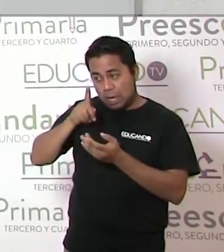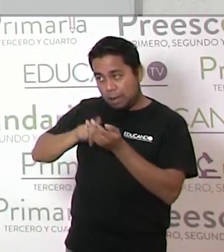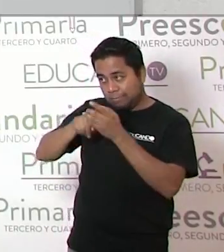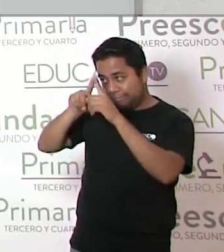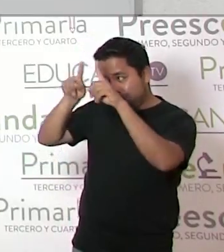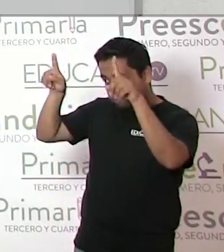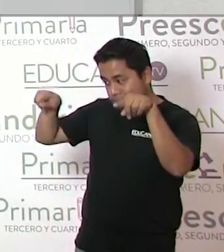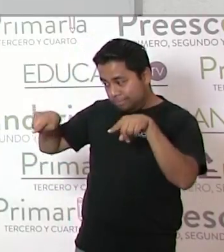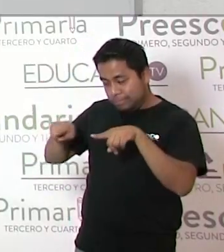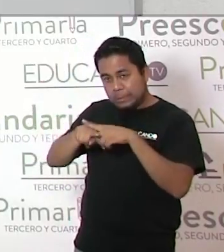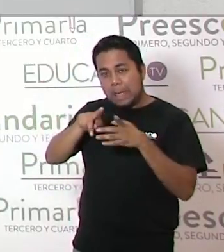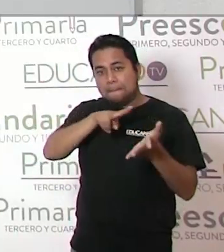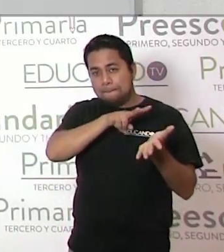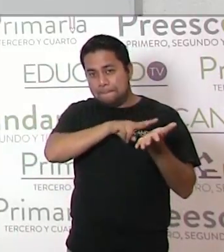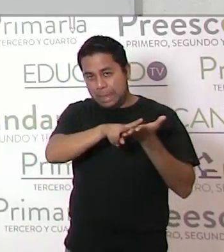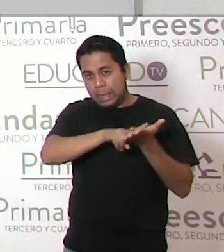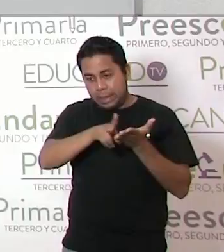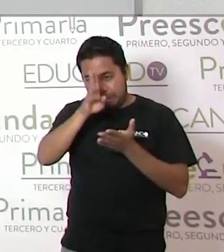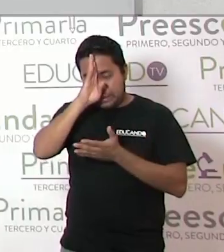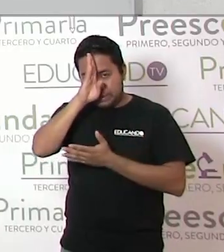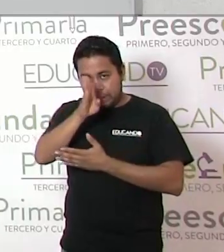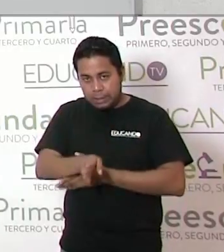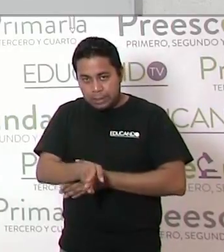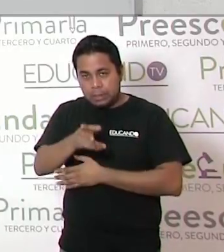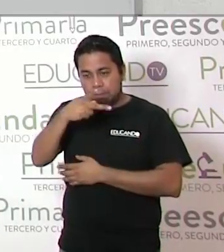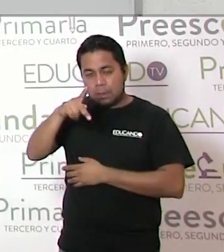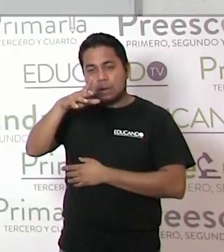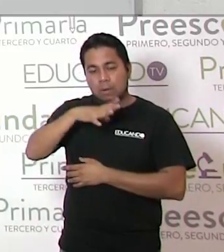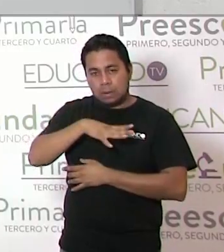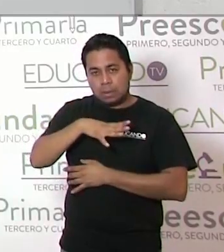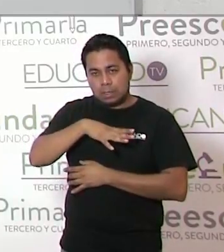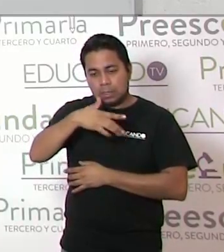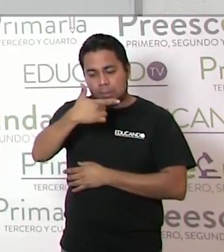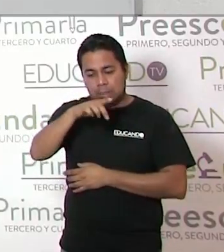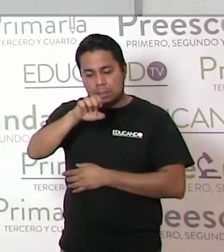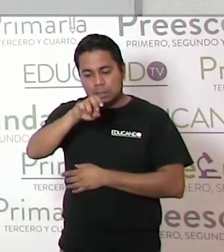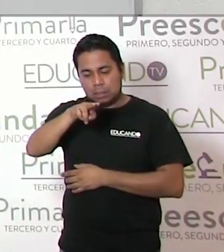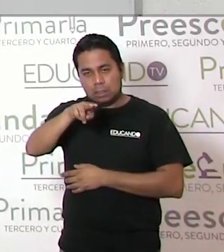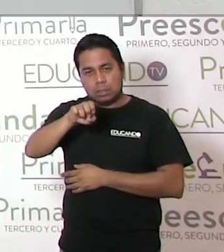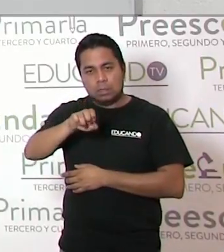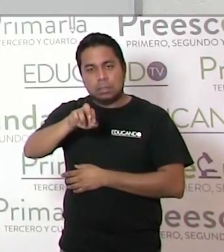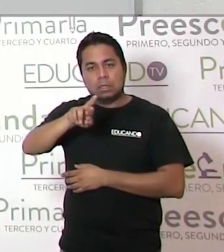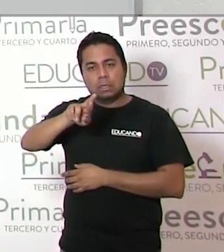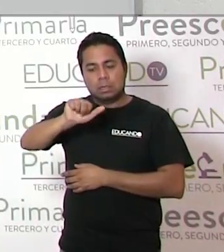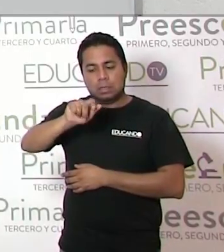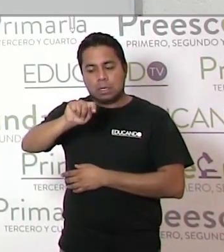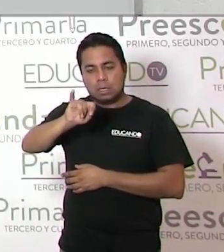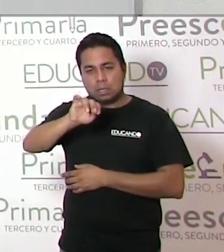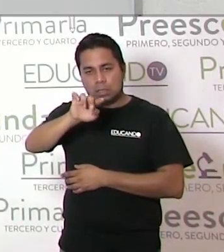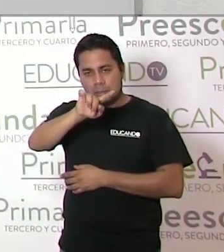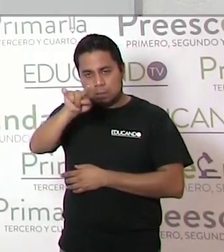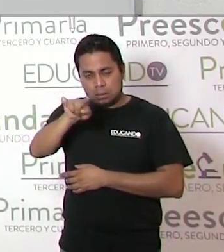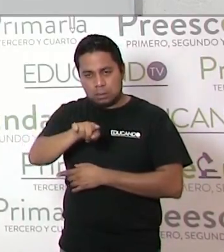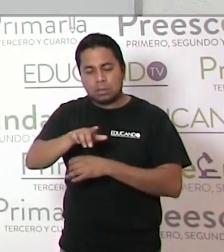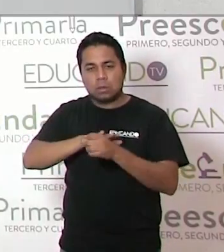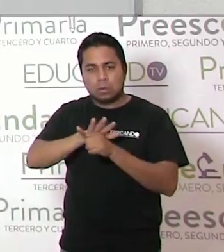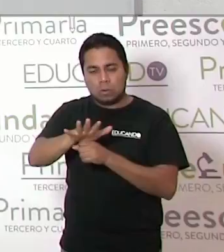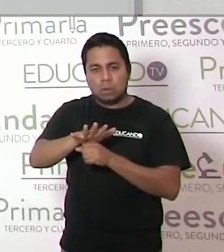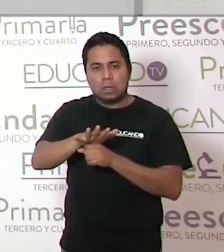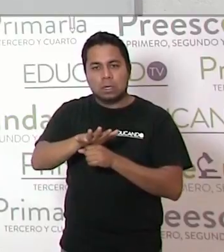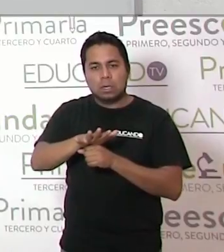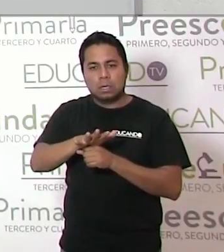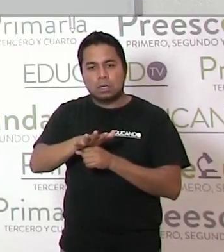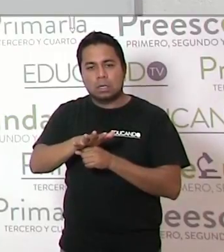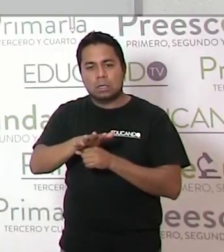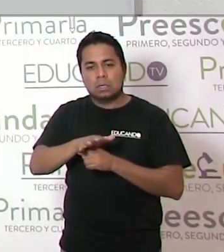es la línea verde. Pero existe una generatriz. Y la generatriz es la